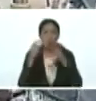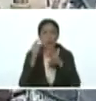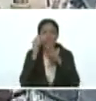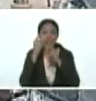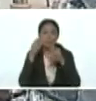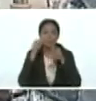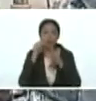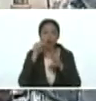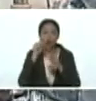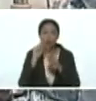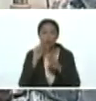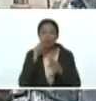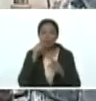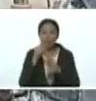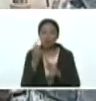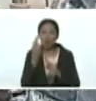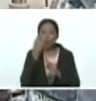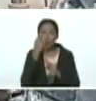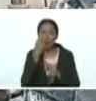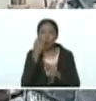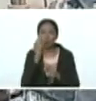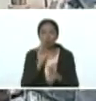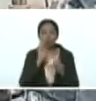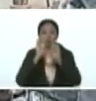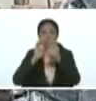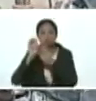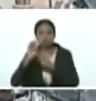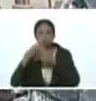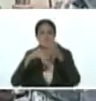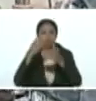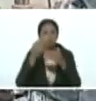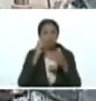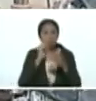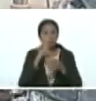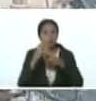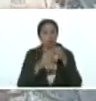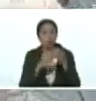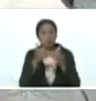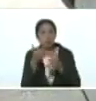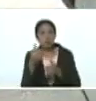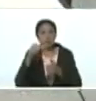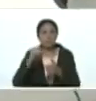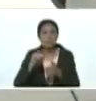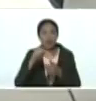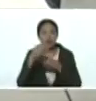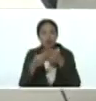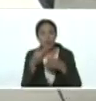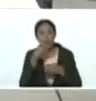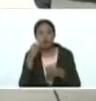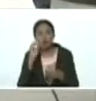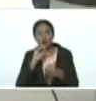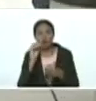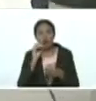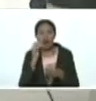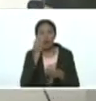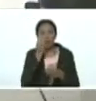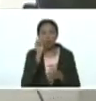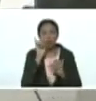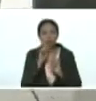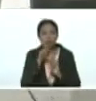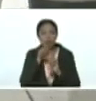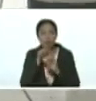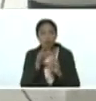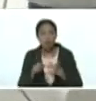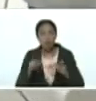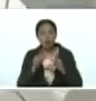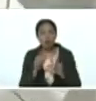luego estos días hay que irla chequeando posteriormente cómo está su agudeza visual, si mejoró, si el lente está puesto bien en la cápsula,